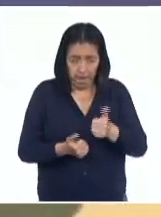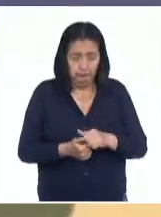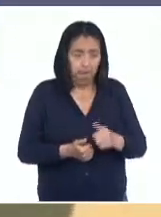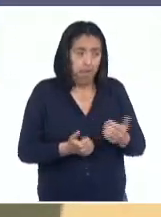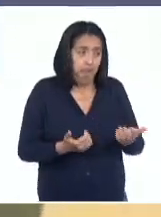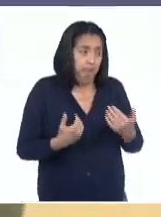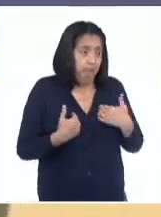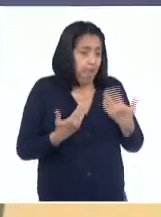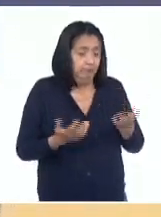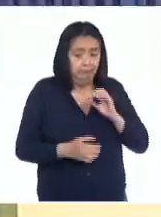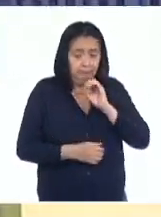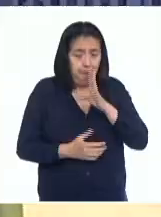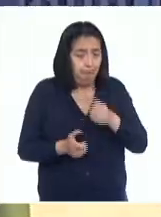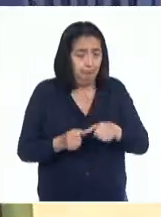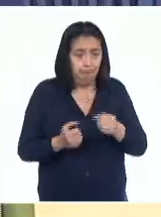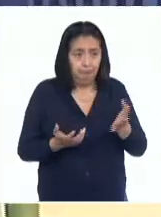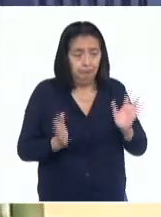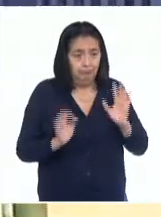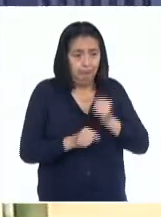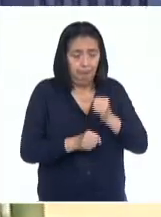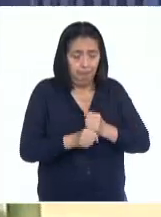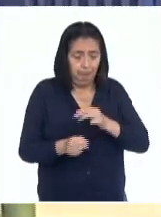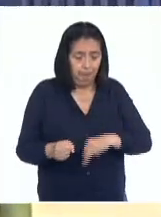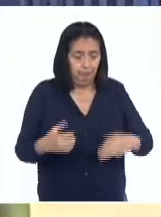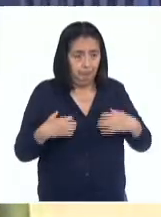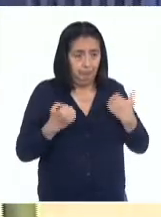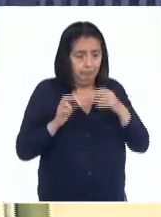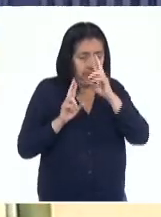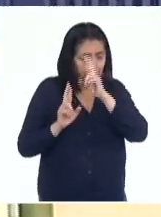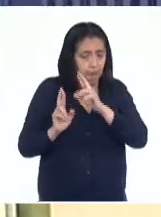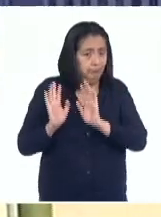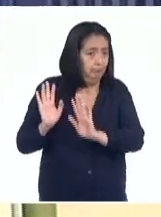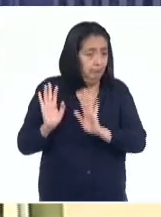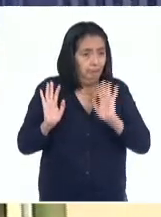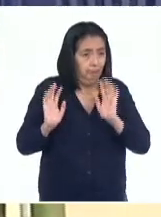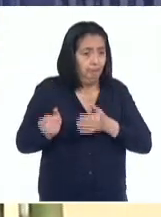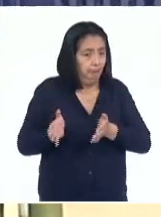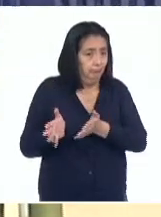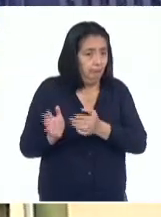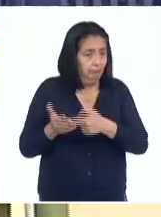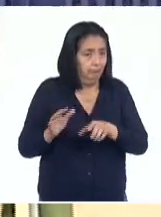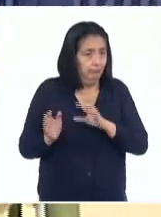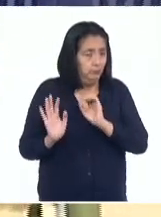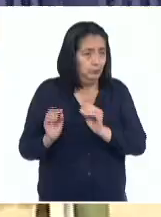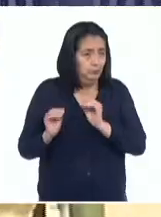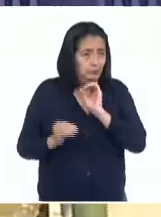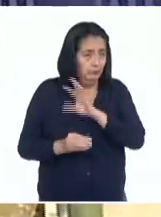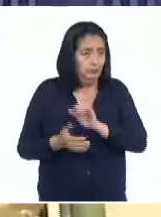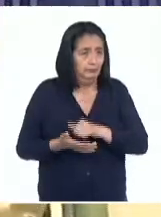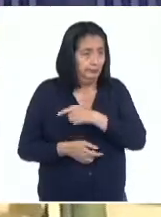yo no todas las cifras no porque es un trabajo del minsa y quiero respetar los caminos pero